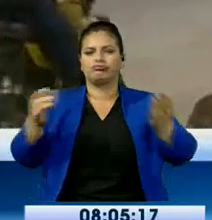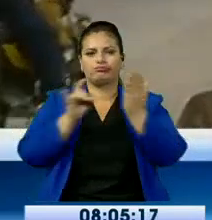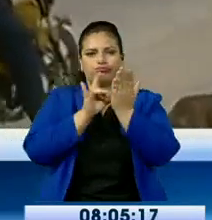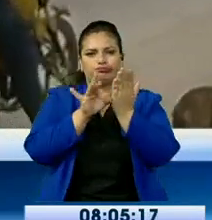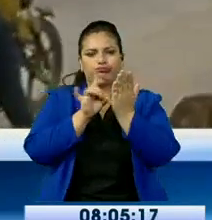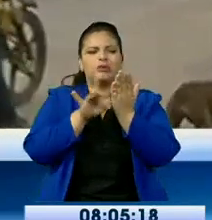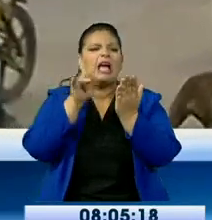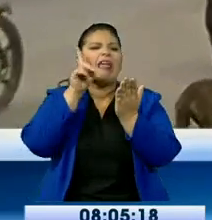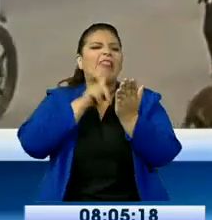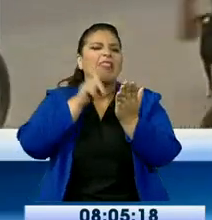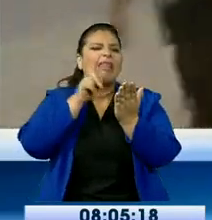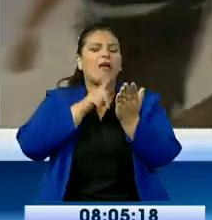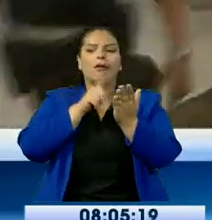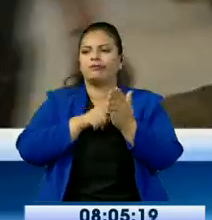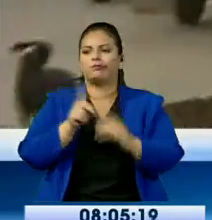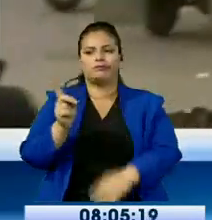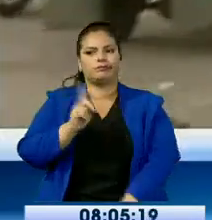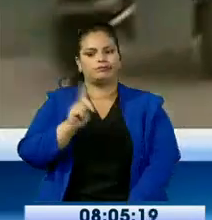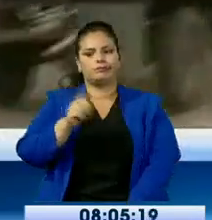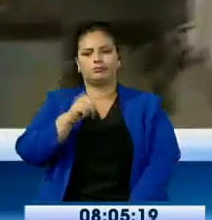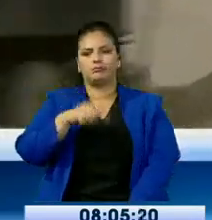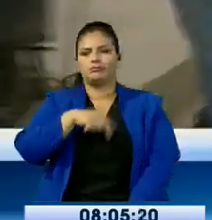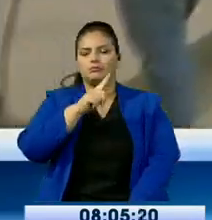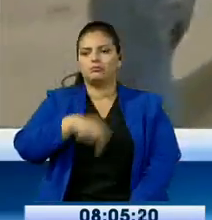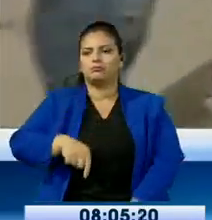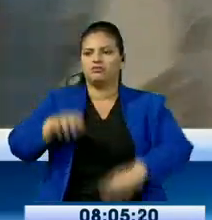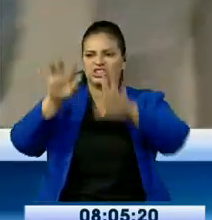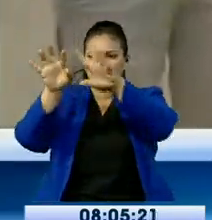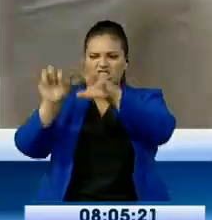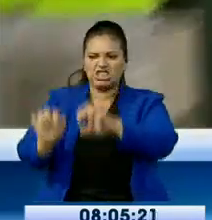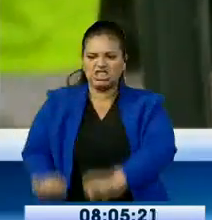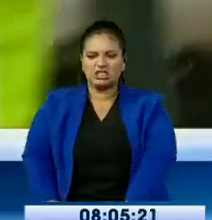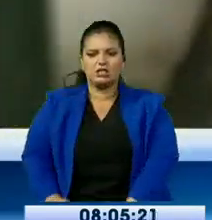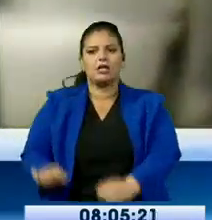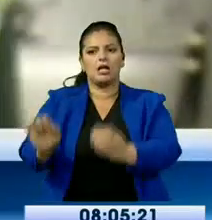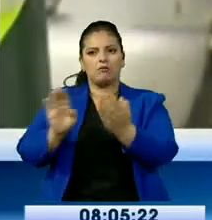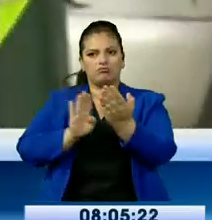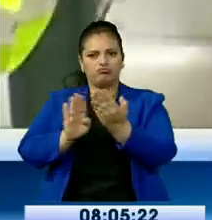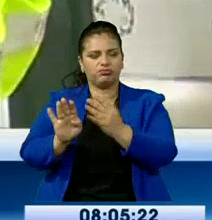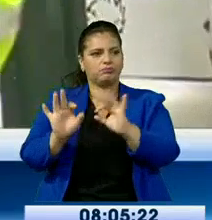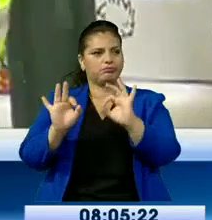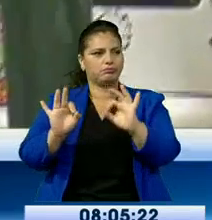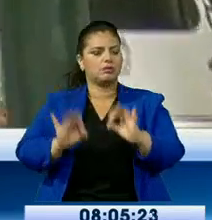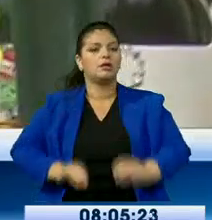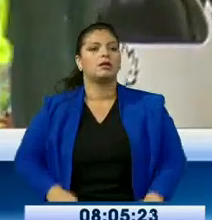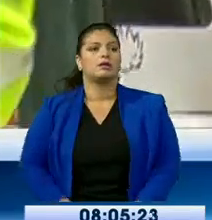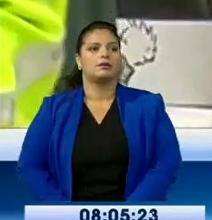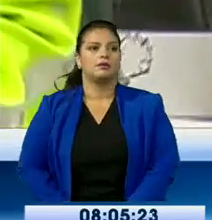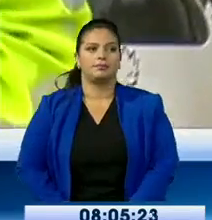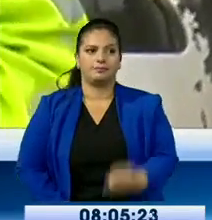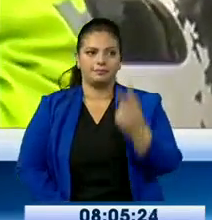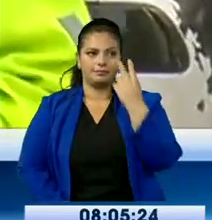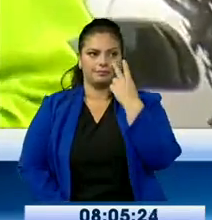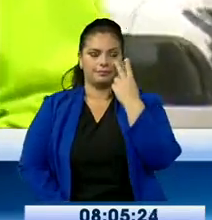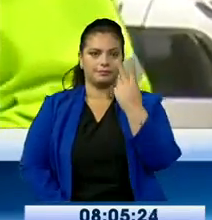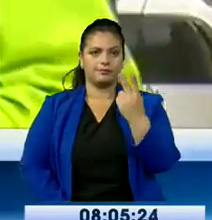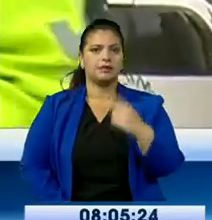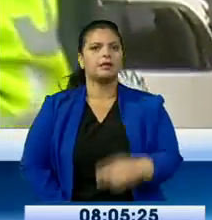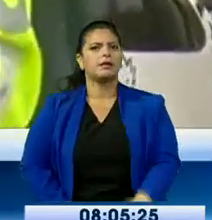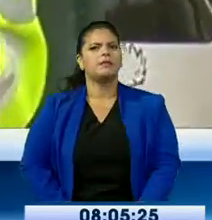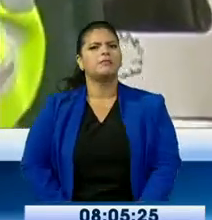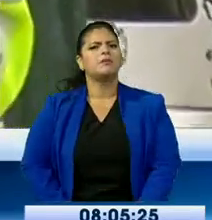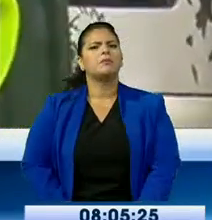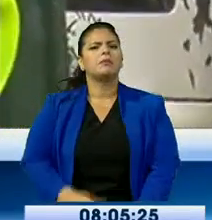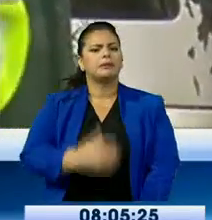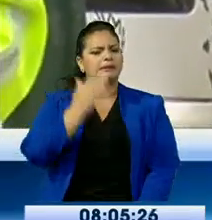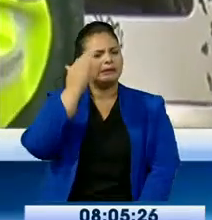sospecha para que de pronto en el interior de su vehículo están personas o están llevando objetos o sustancias